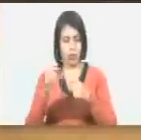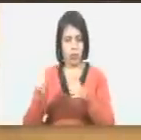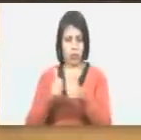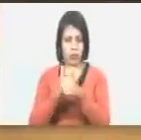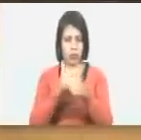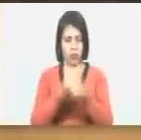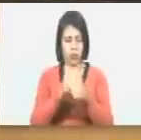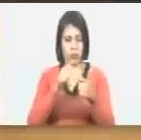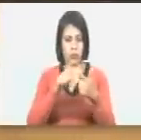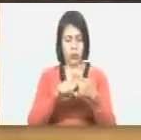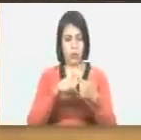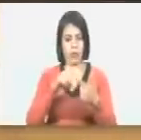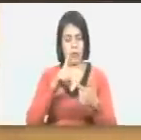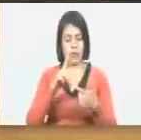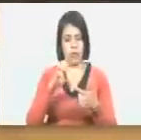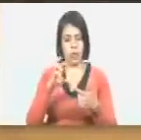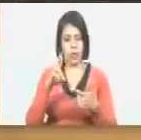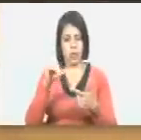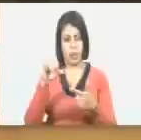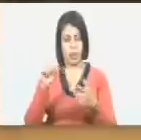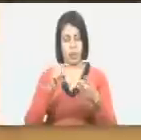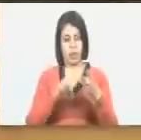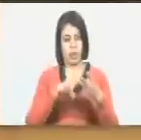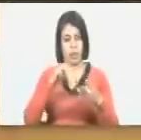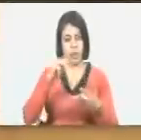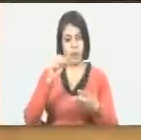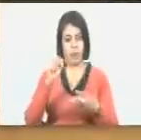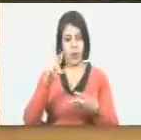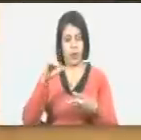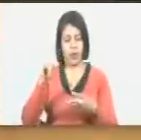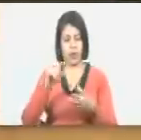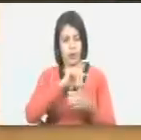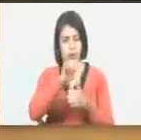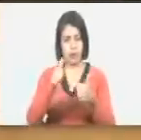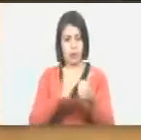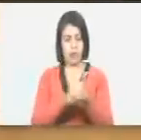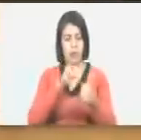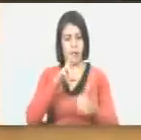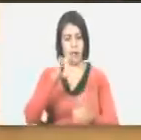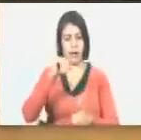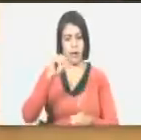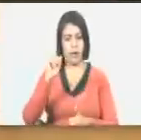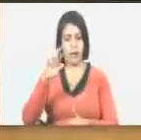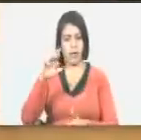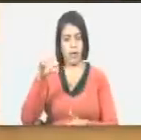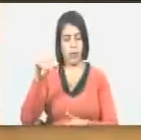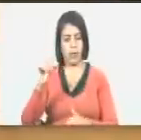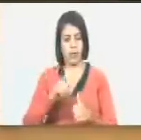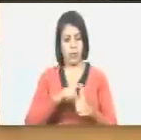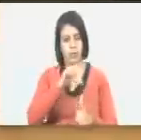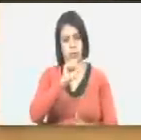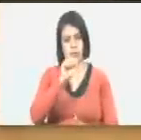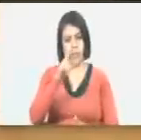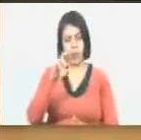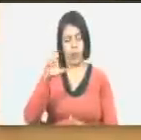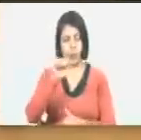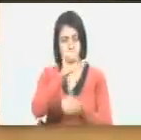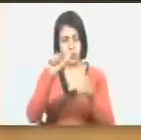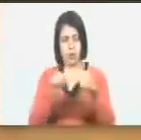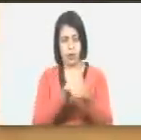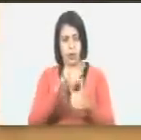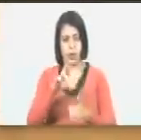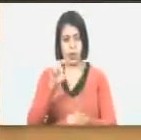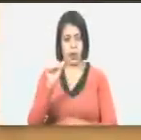suplente Génesis Garbet. María Iris Varela Rangel, suplente Ricardo González. Saúl Ortega, suplente Ramón